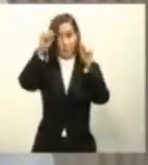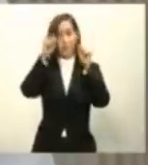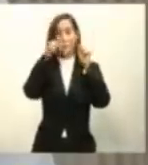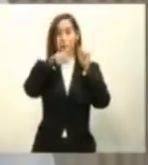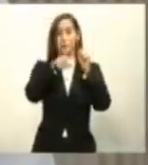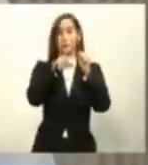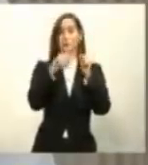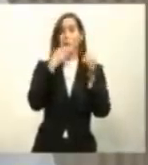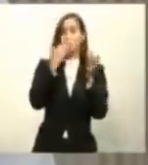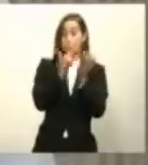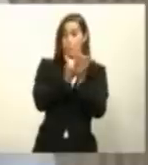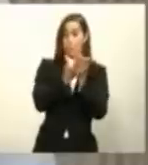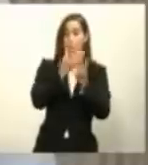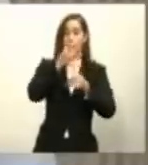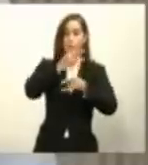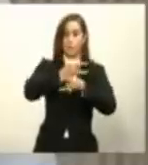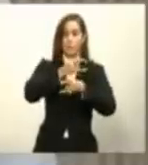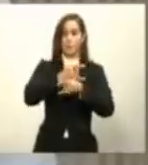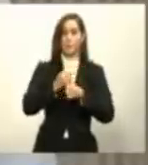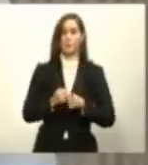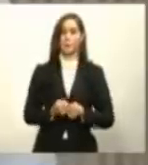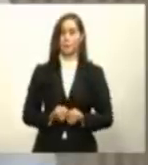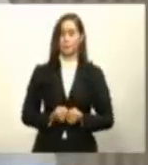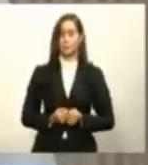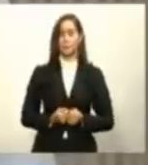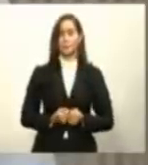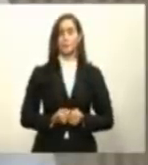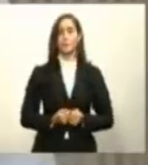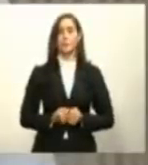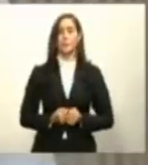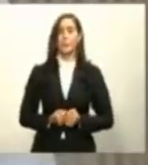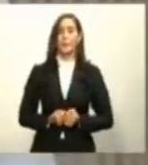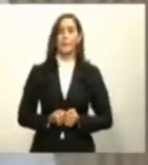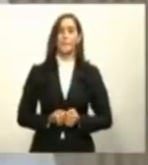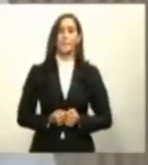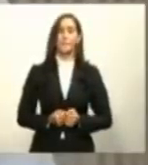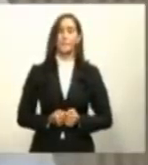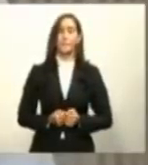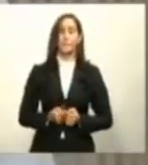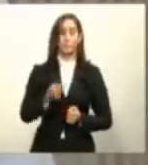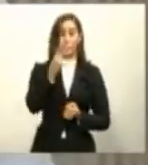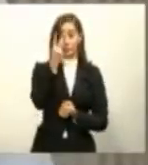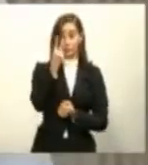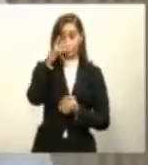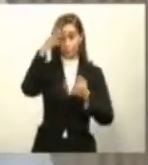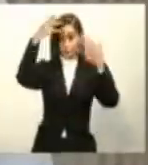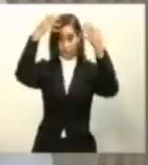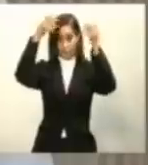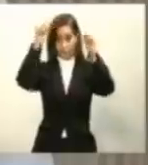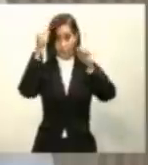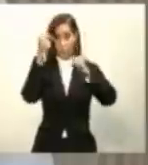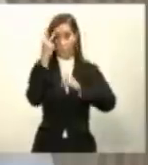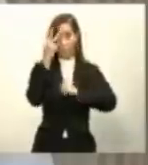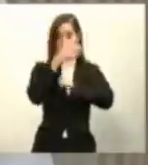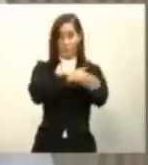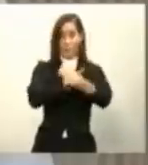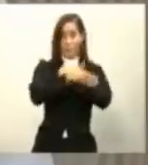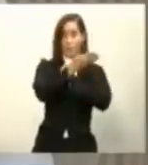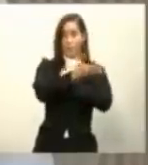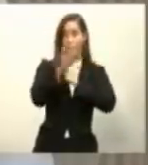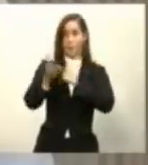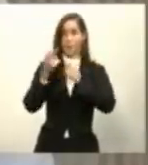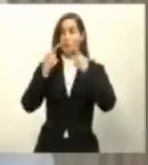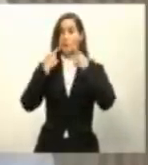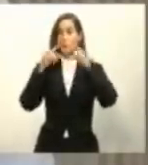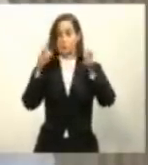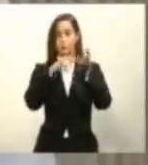pueblo haitiano. En consecuencia, los presidentes efectúan la siguiente